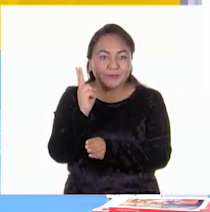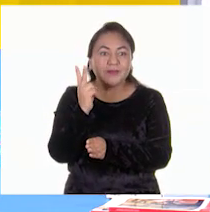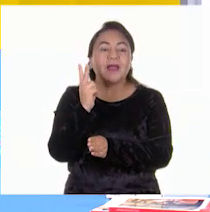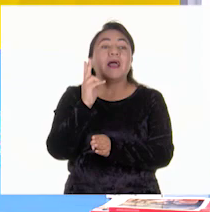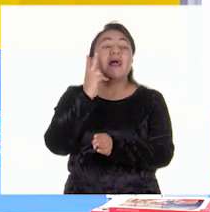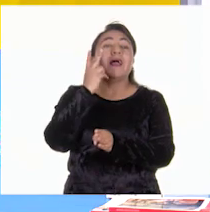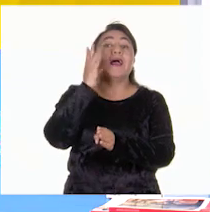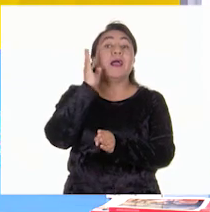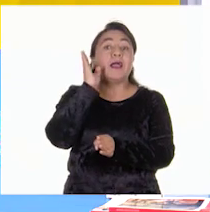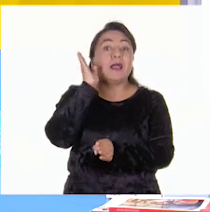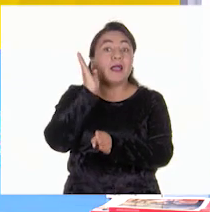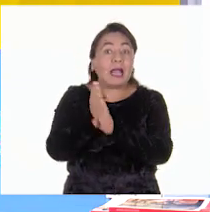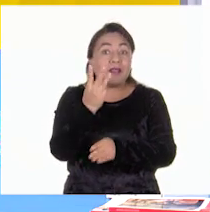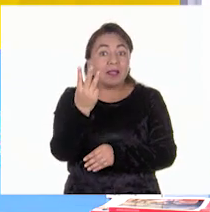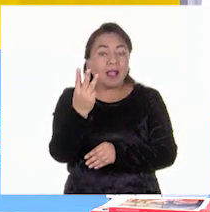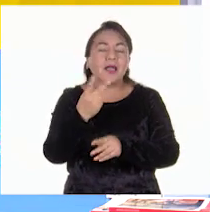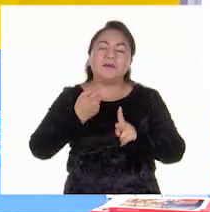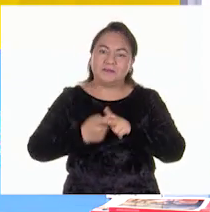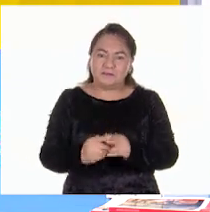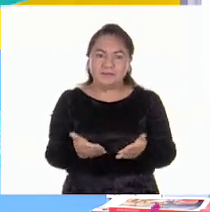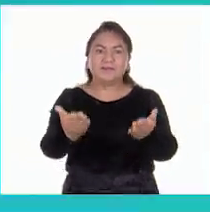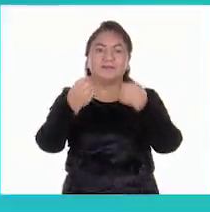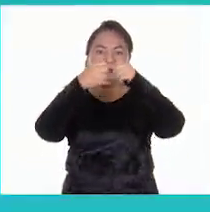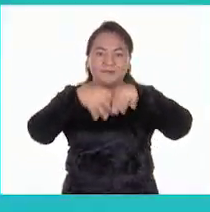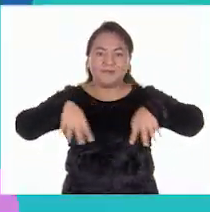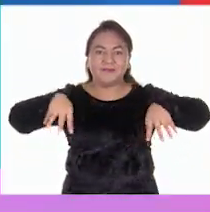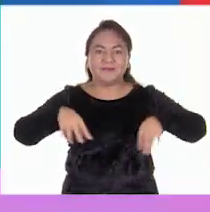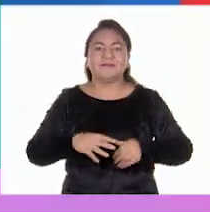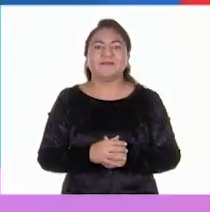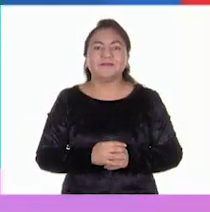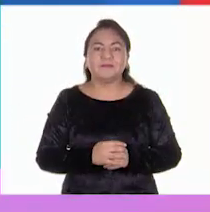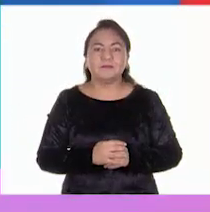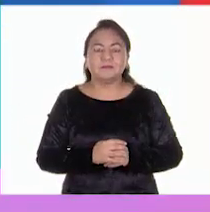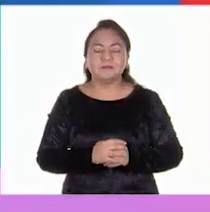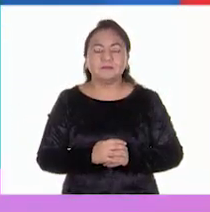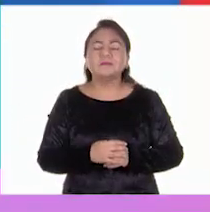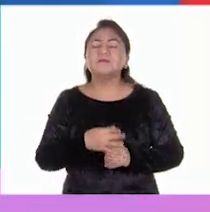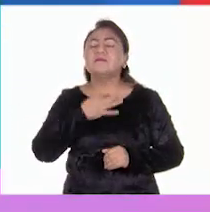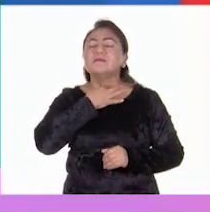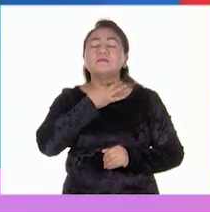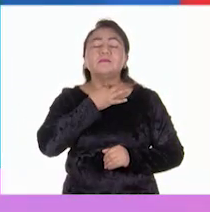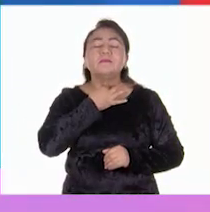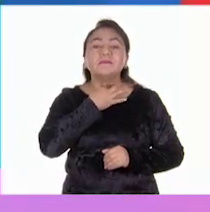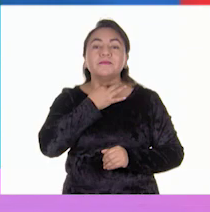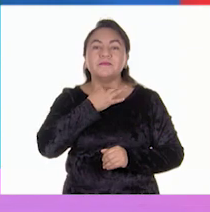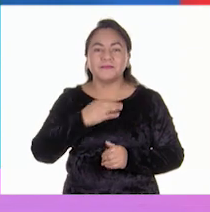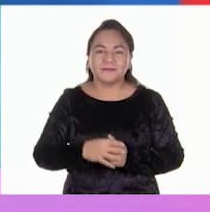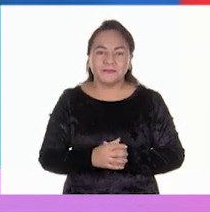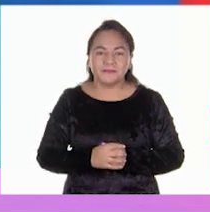Tercera llamada y comenzamos. Muy bien.